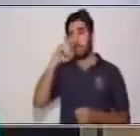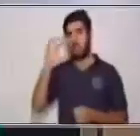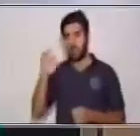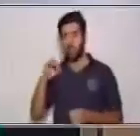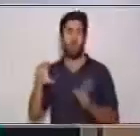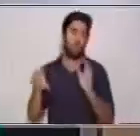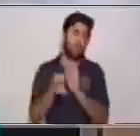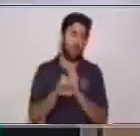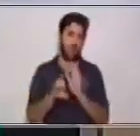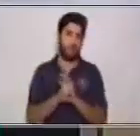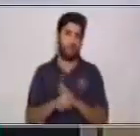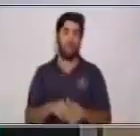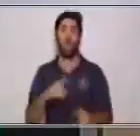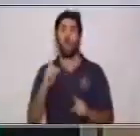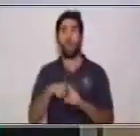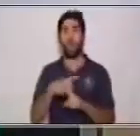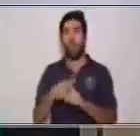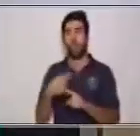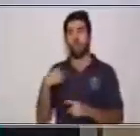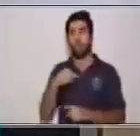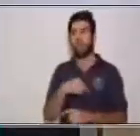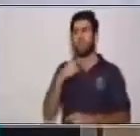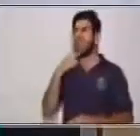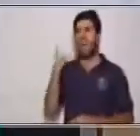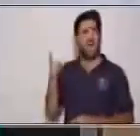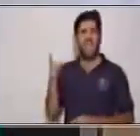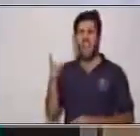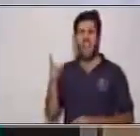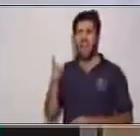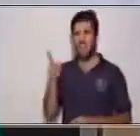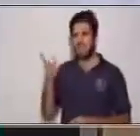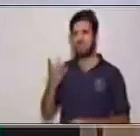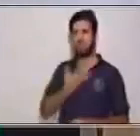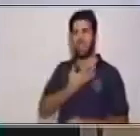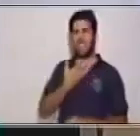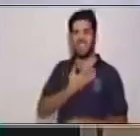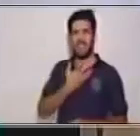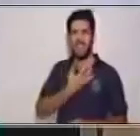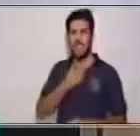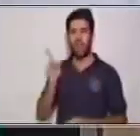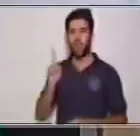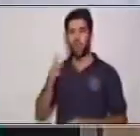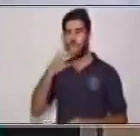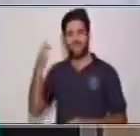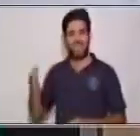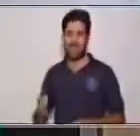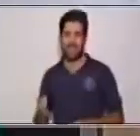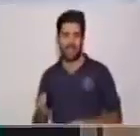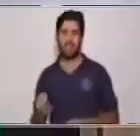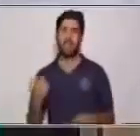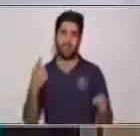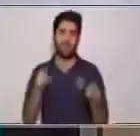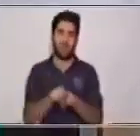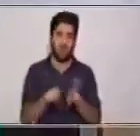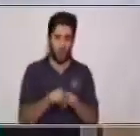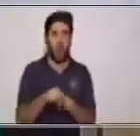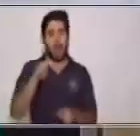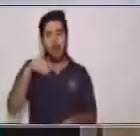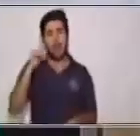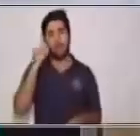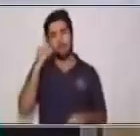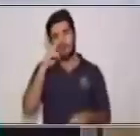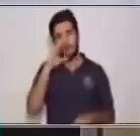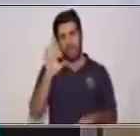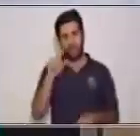cuando decimos, eso es un mito, no es cierto. Hemos acuñado este concepto para decir que algo, lo que están